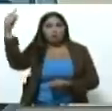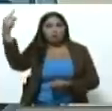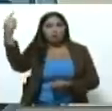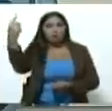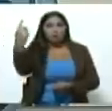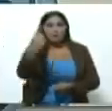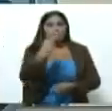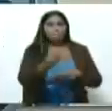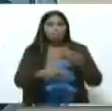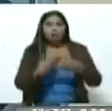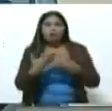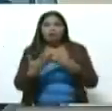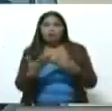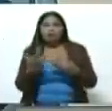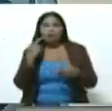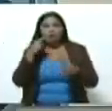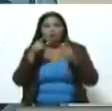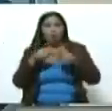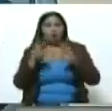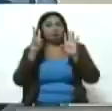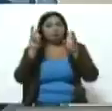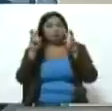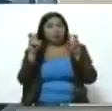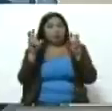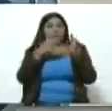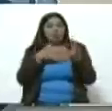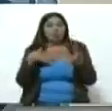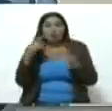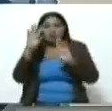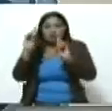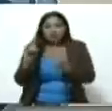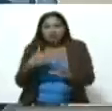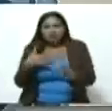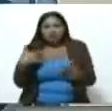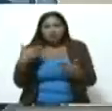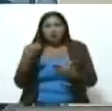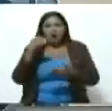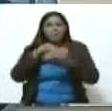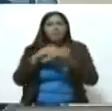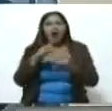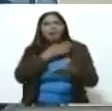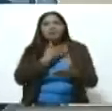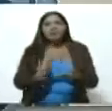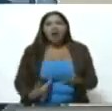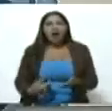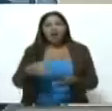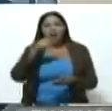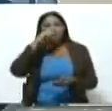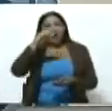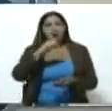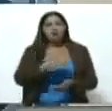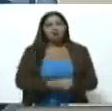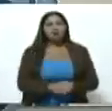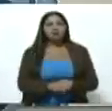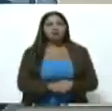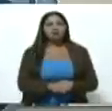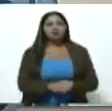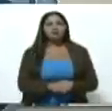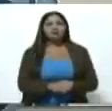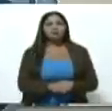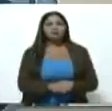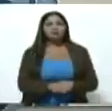pudiera, según el deseo de ella, estar ubicado el presidente de la República, Nicolás Maduro